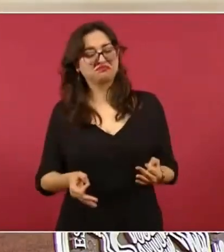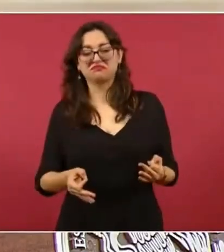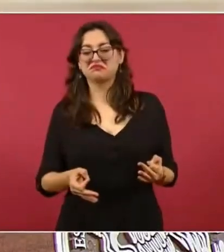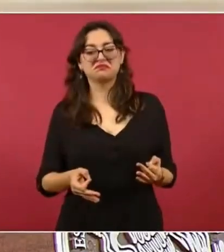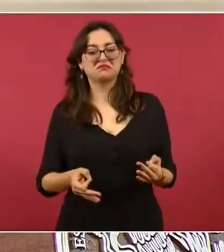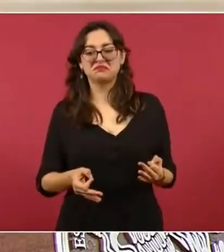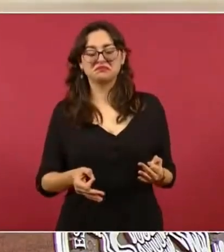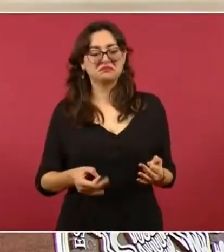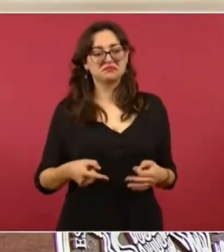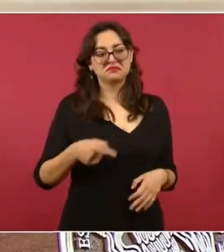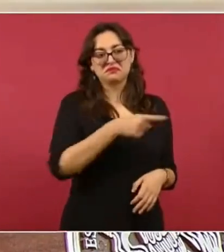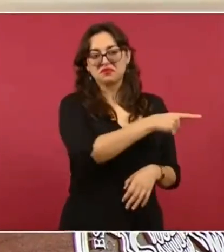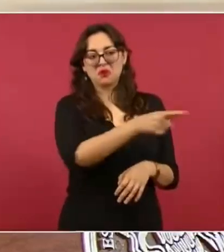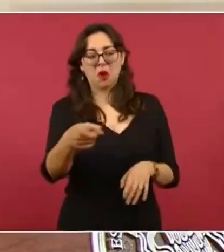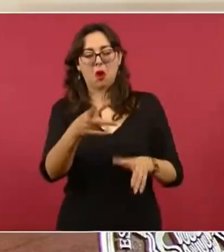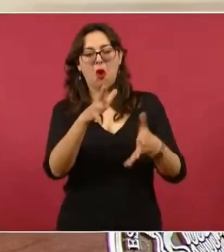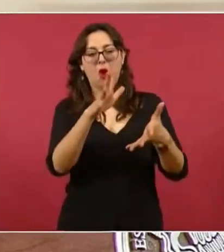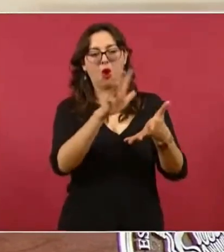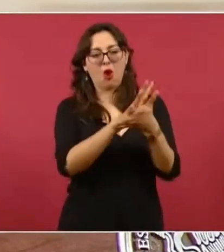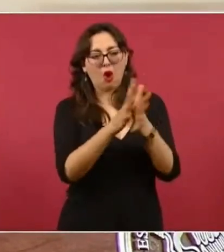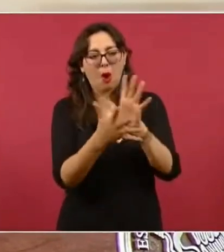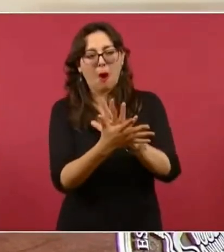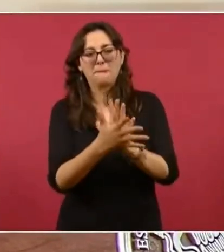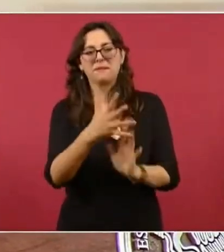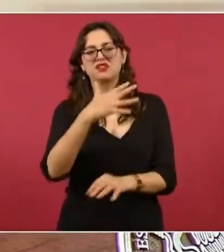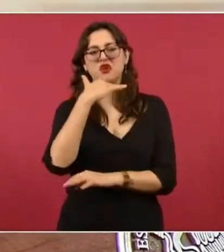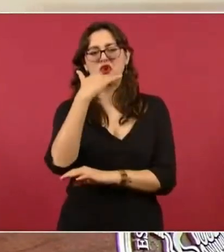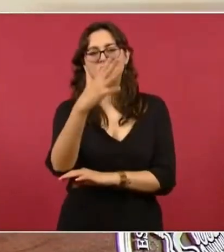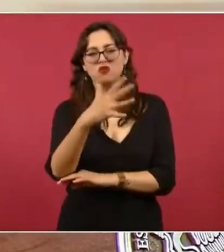a legitimar un régimen corrupto